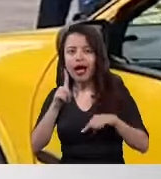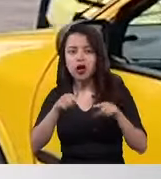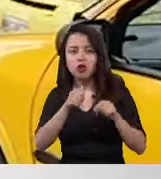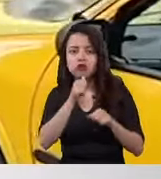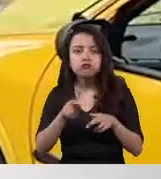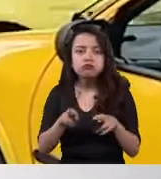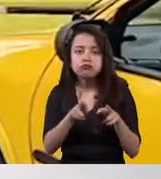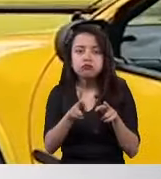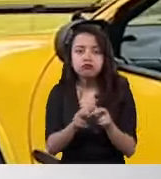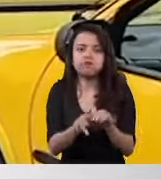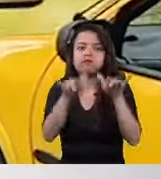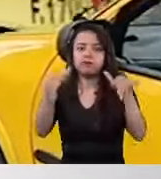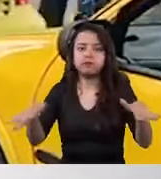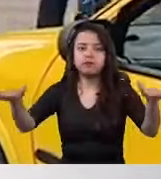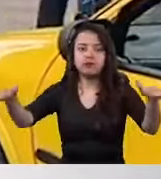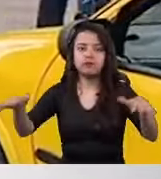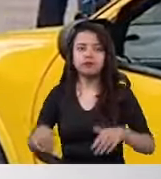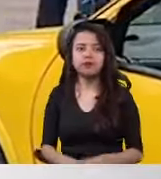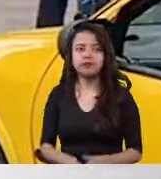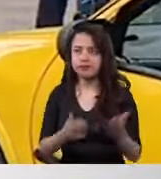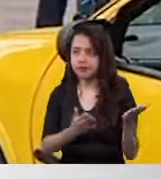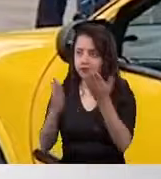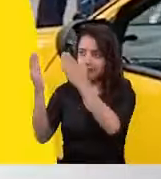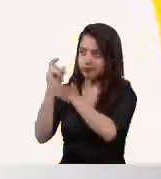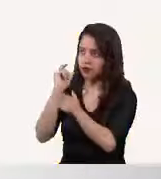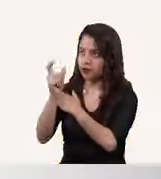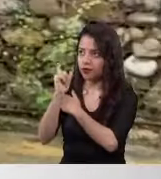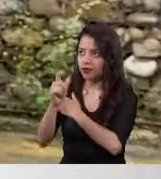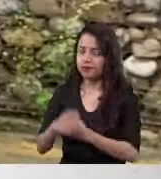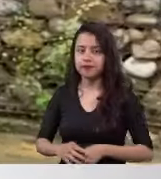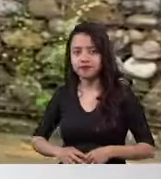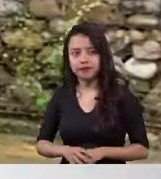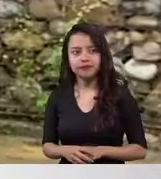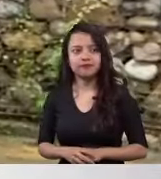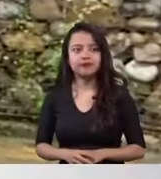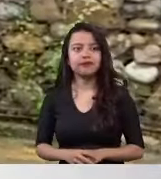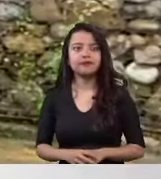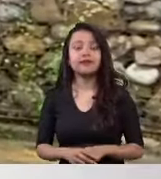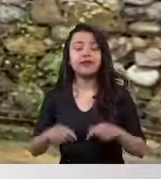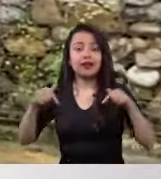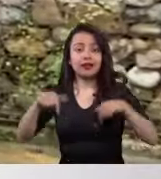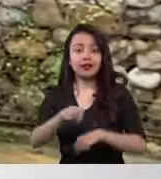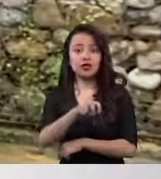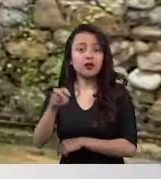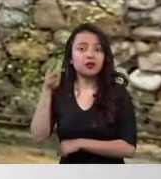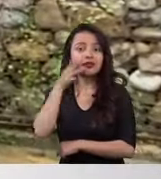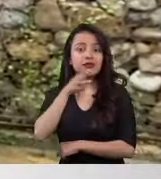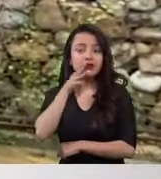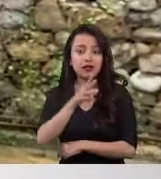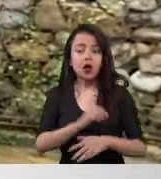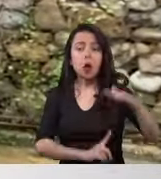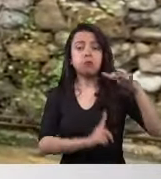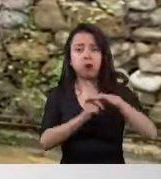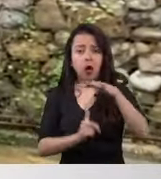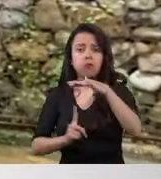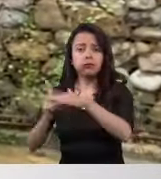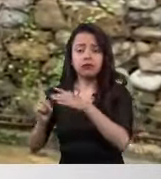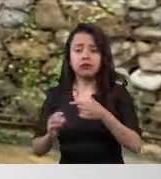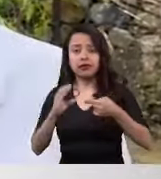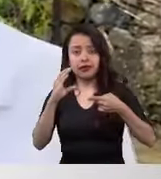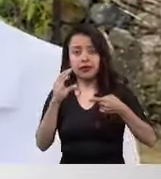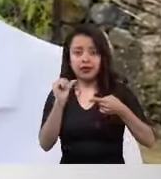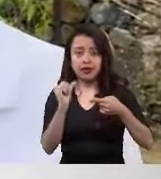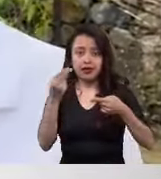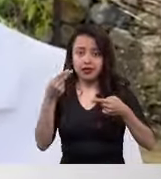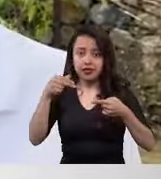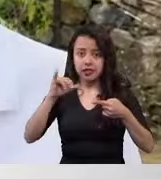Vamos con más información a la ciudad de Cúcuta con Jenny Márquez. Andrés, en norte de Santander hay emergencias en varios municipios. En Cáchira se perdió la